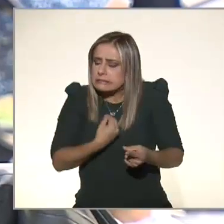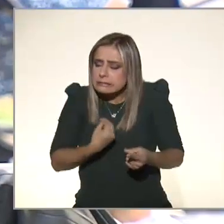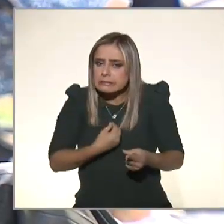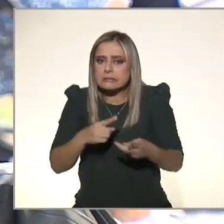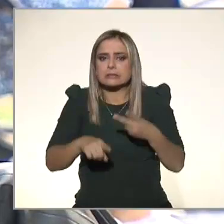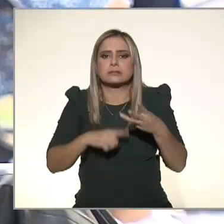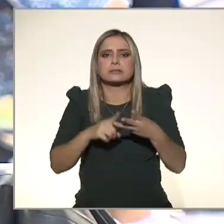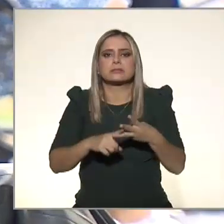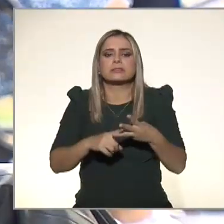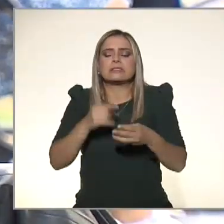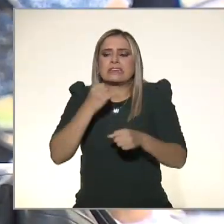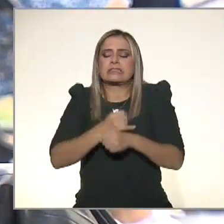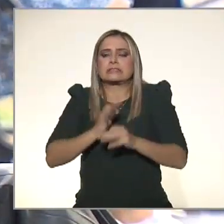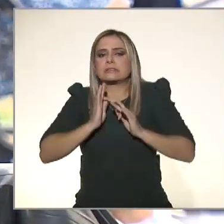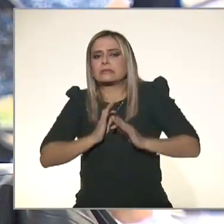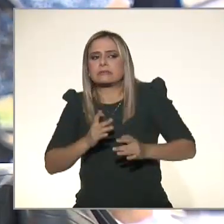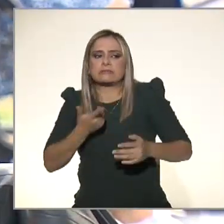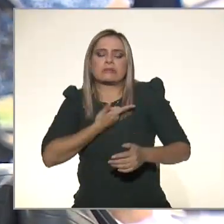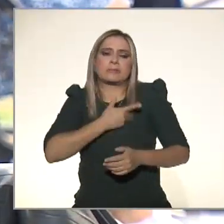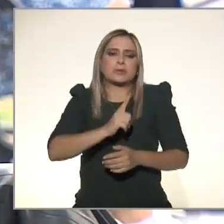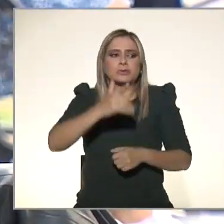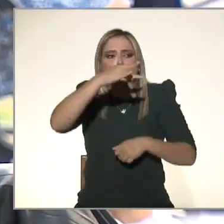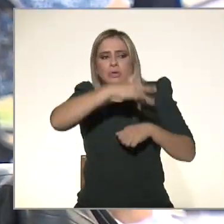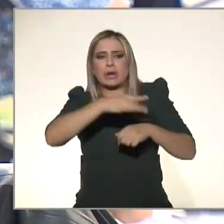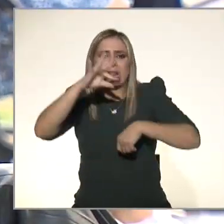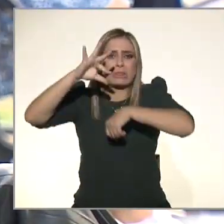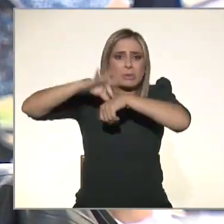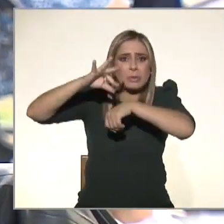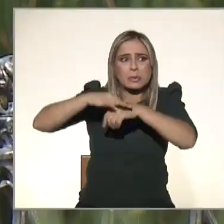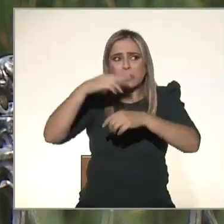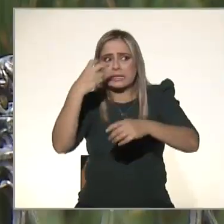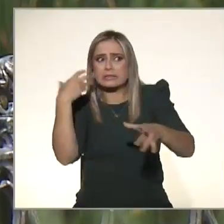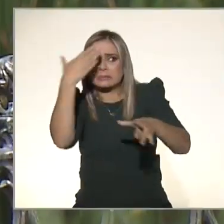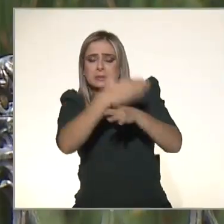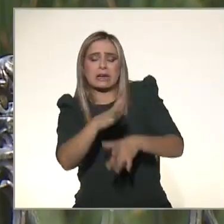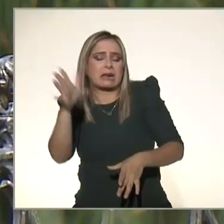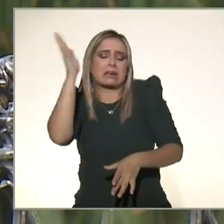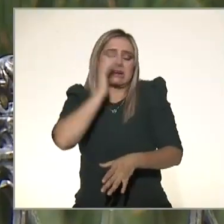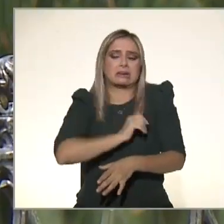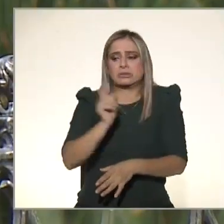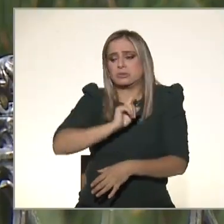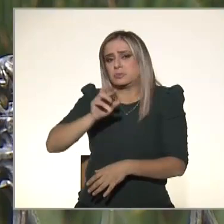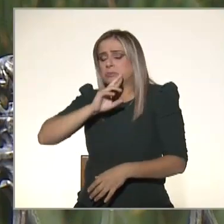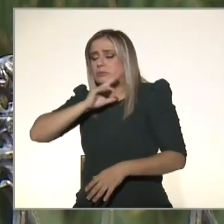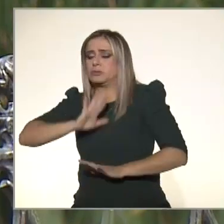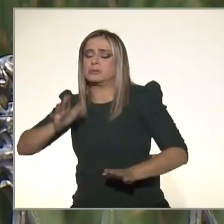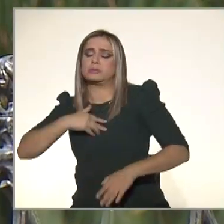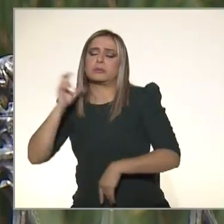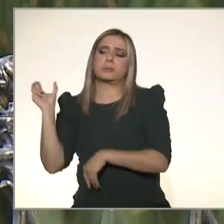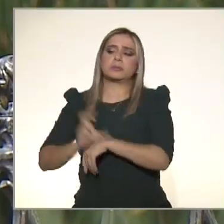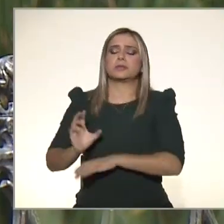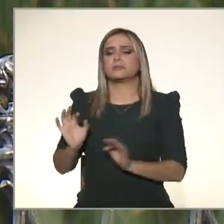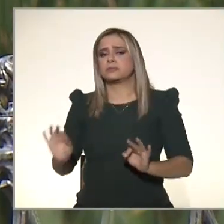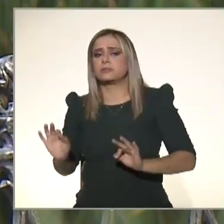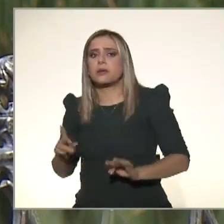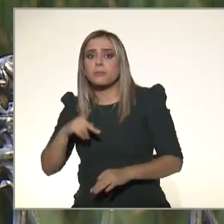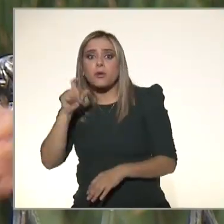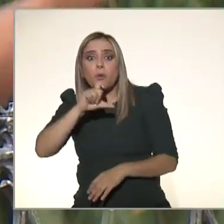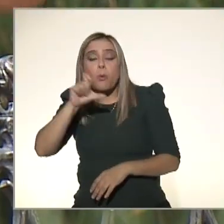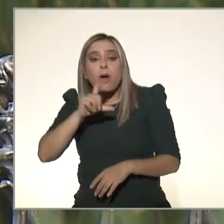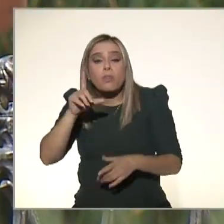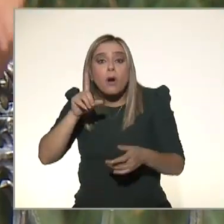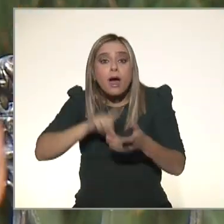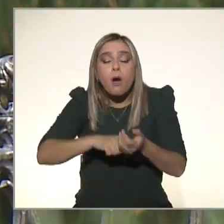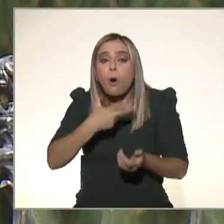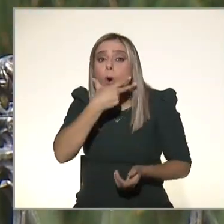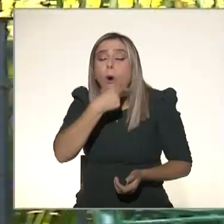aguantamos incomodidades, hasta que aparece un dolor, como diría mi papá, de aquellos buenos, y de repente